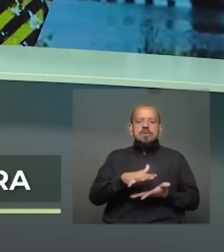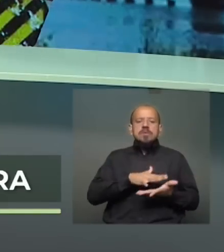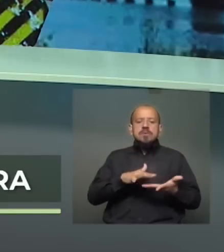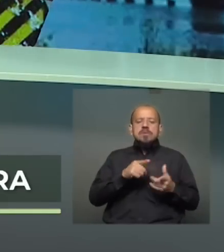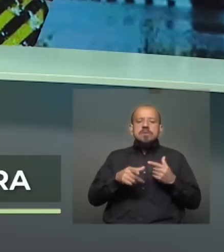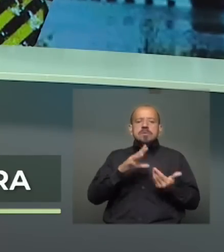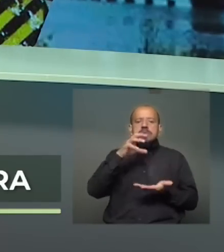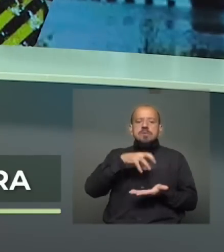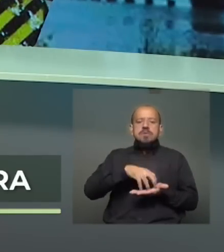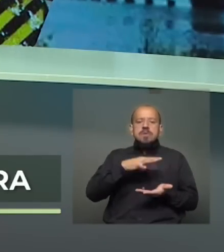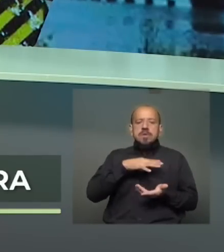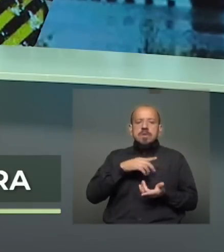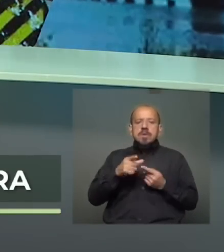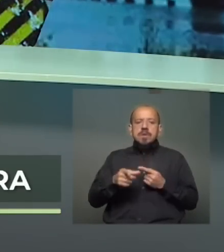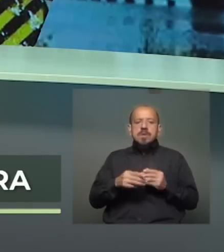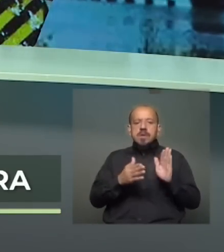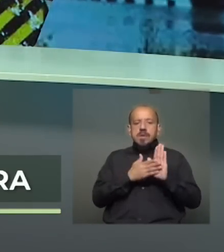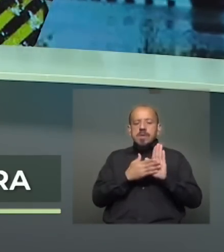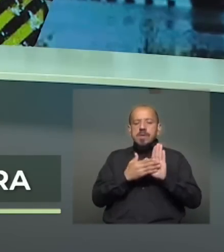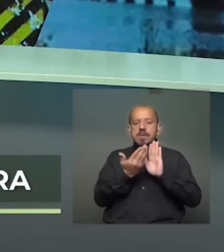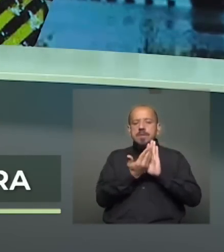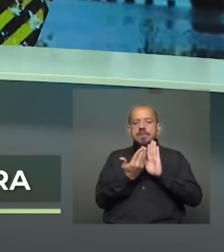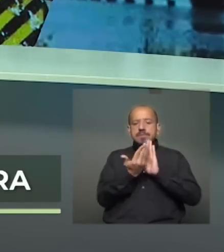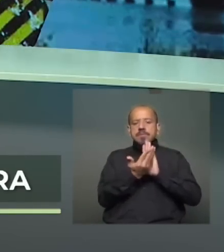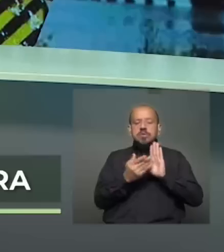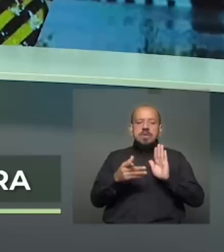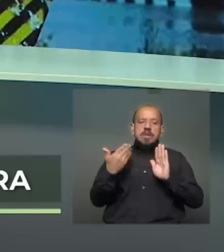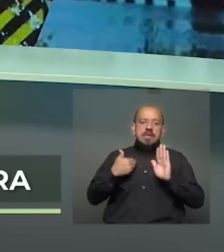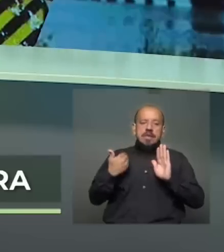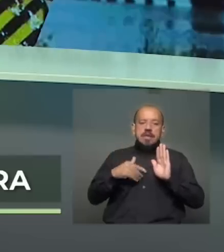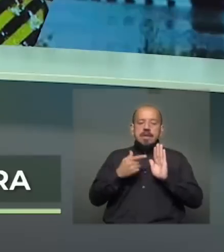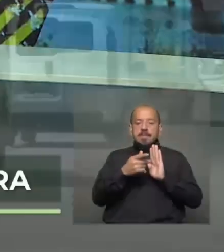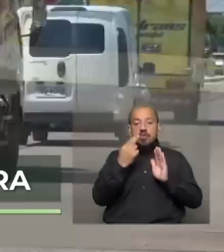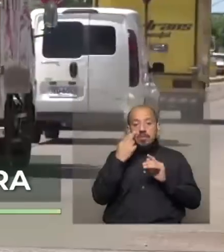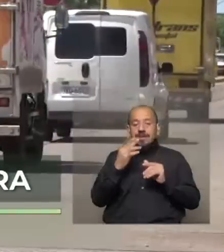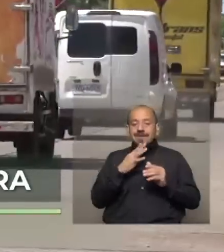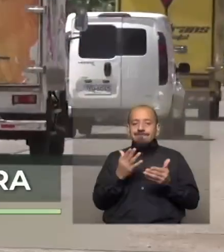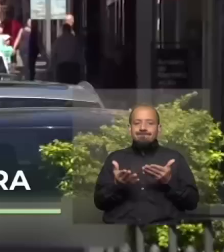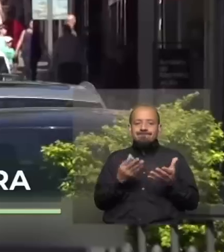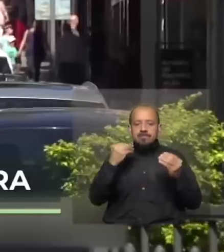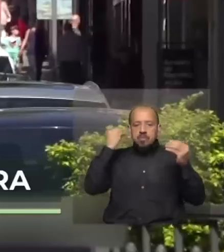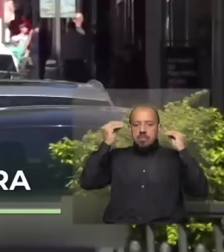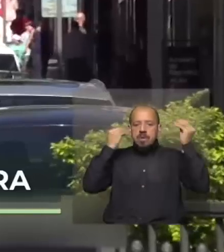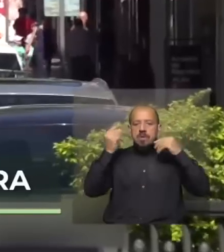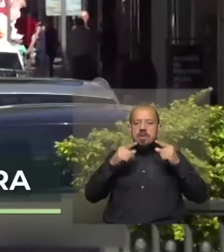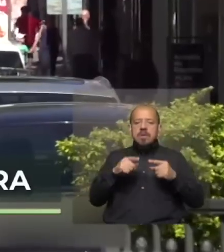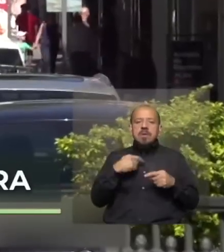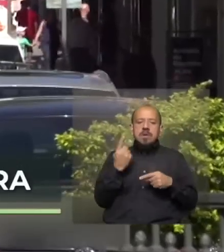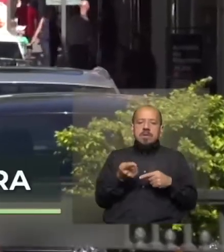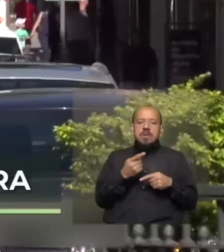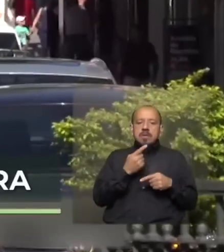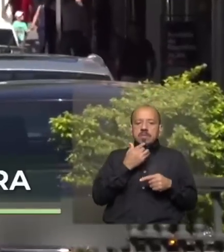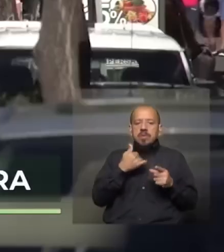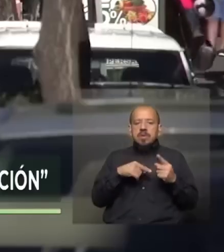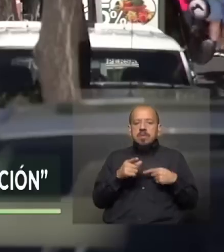de los locales que se encuentran en la frontera principalmente con Argentina sí efectivamente esto se da a poco después de otros pronunciamientos como